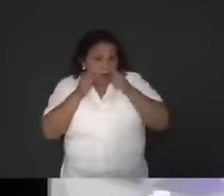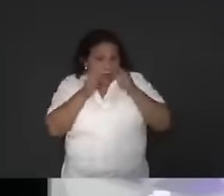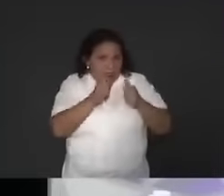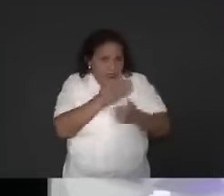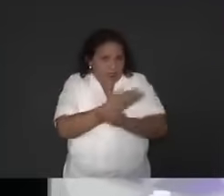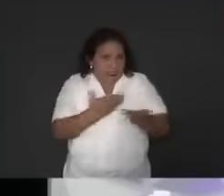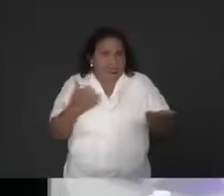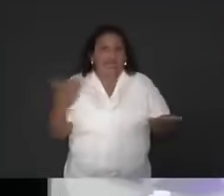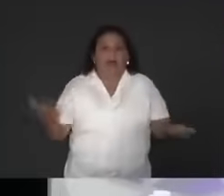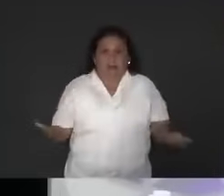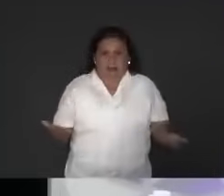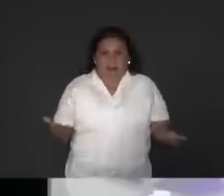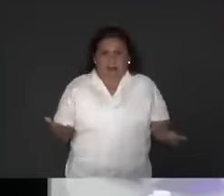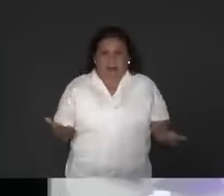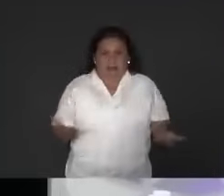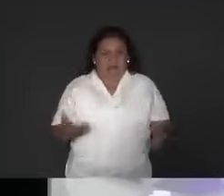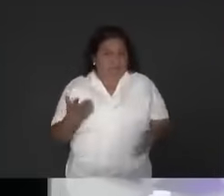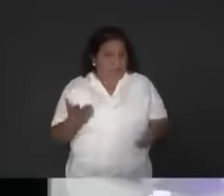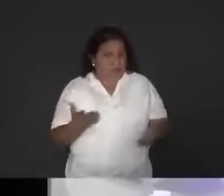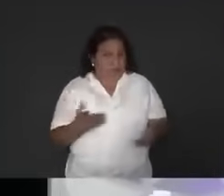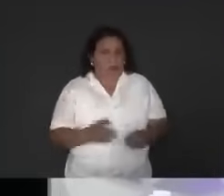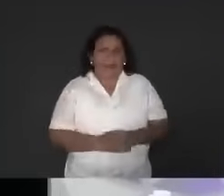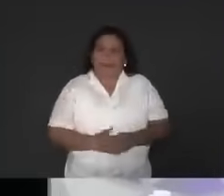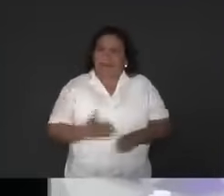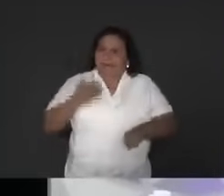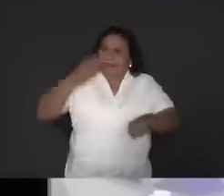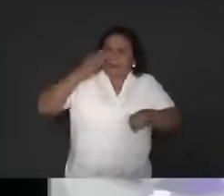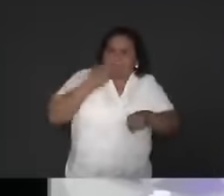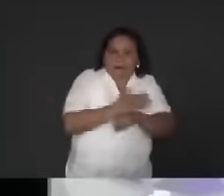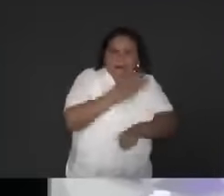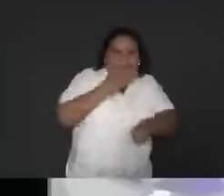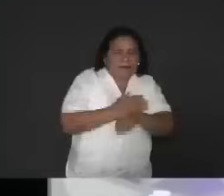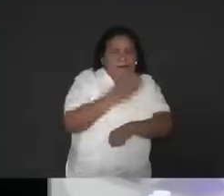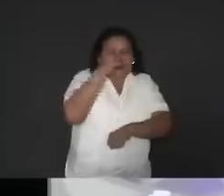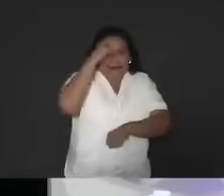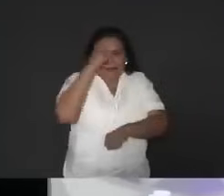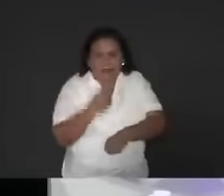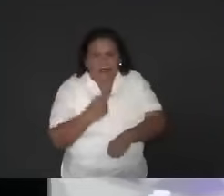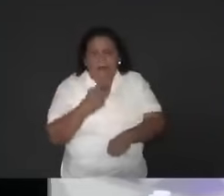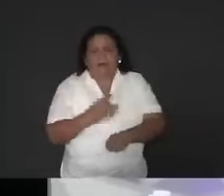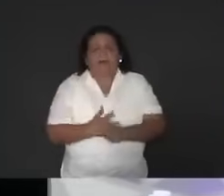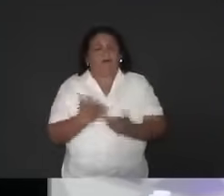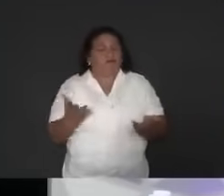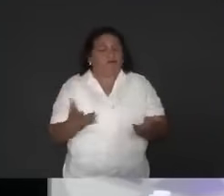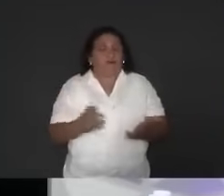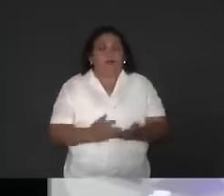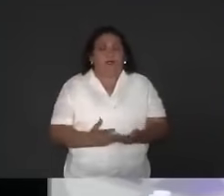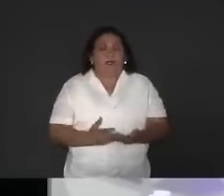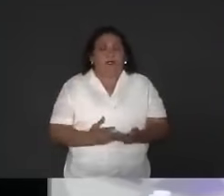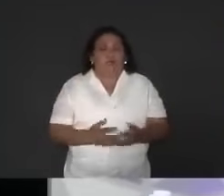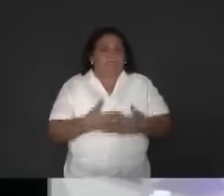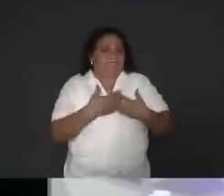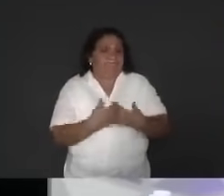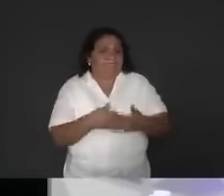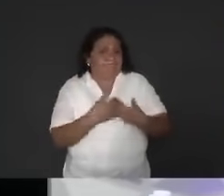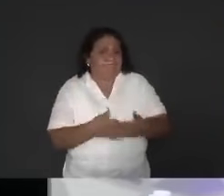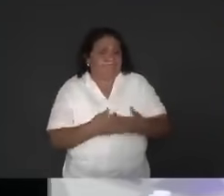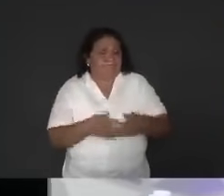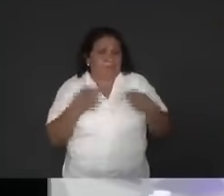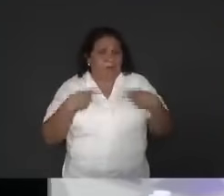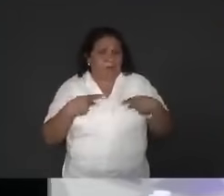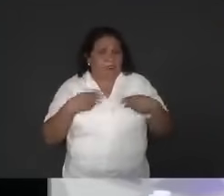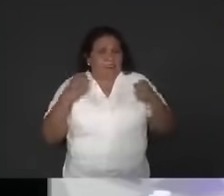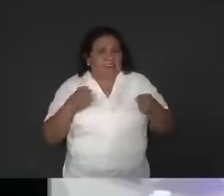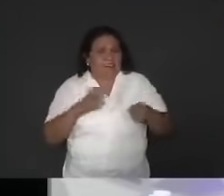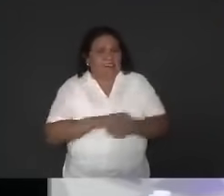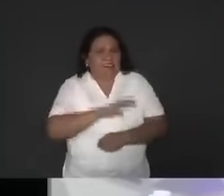se tiene. Además, vamos por sanciones. Es indiscutible que la mano dura es lo único que a veces hace que funcione con las personas que están